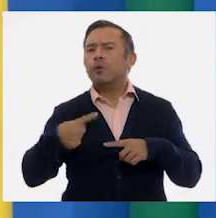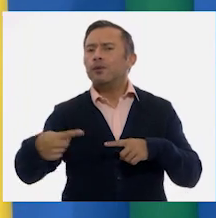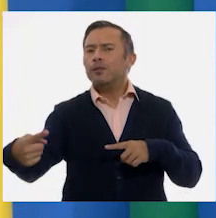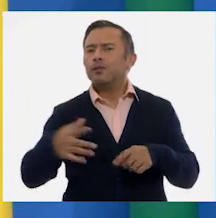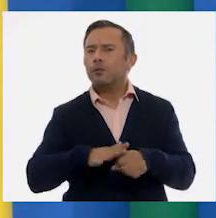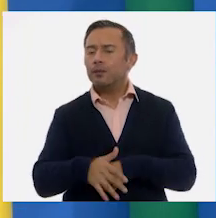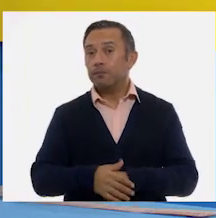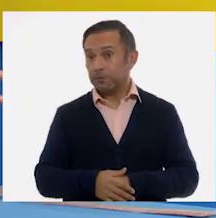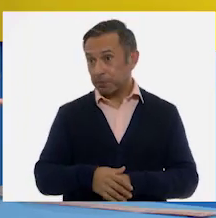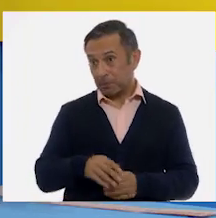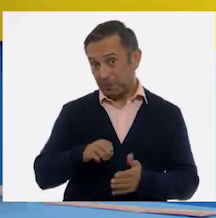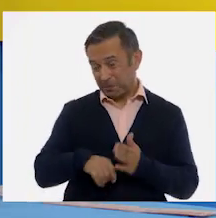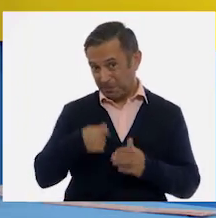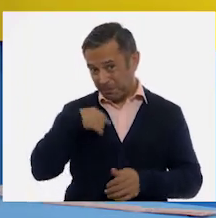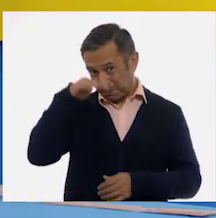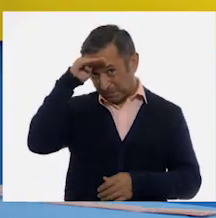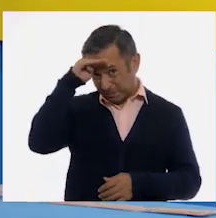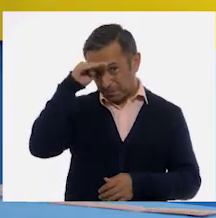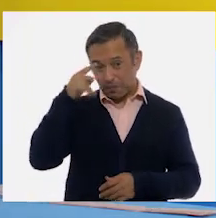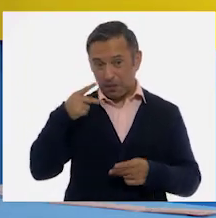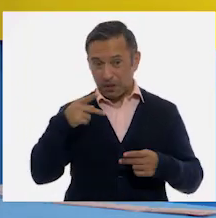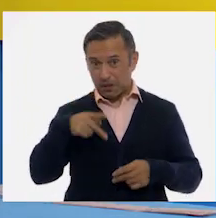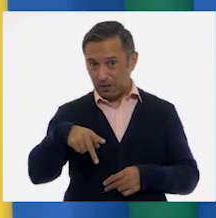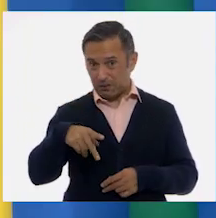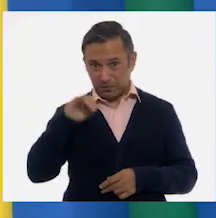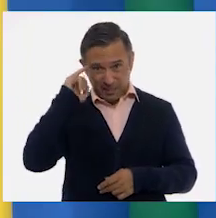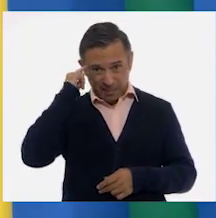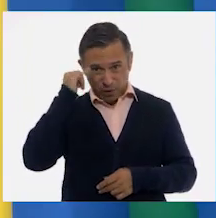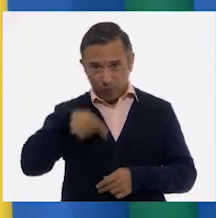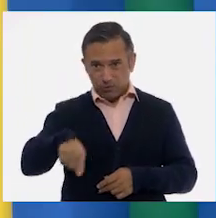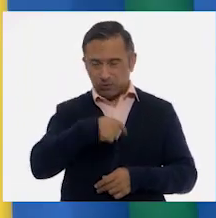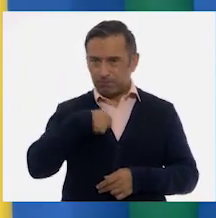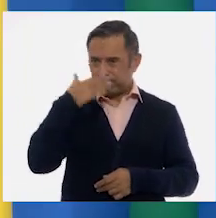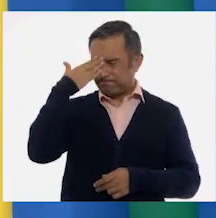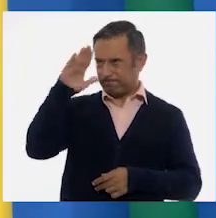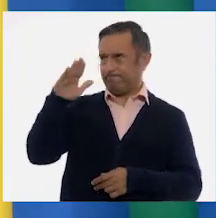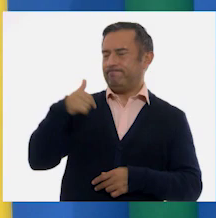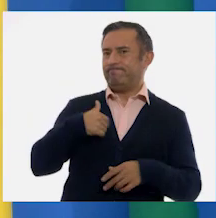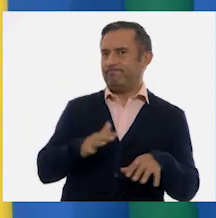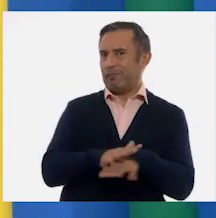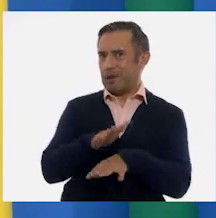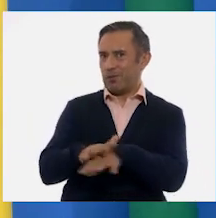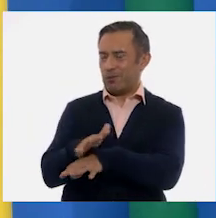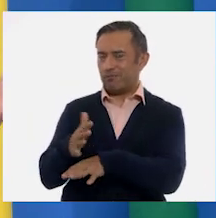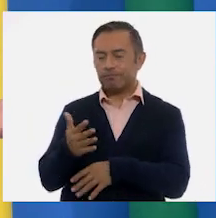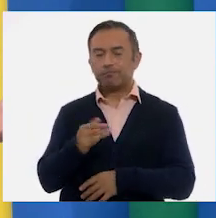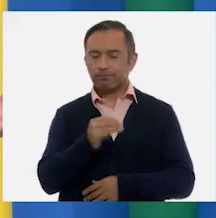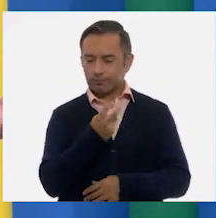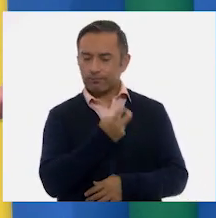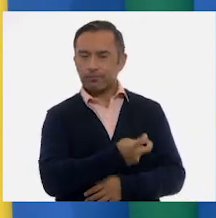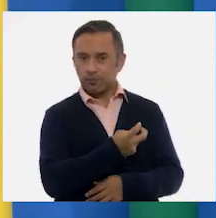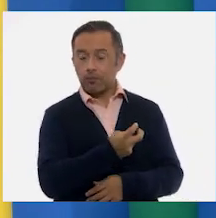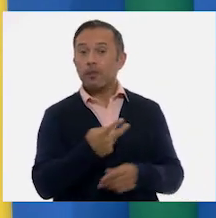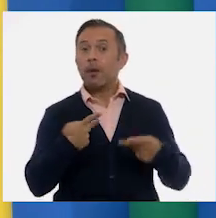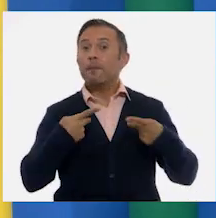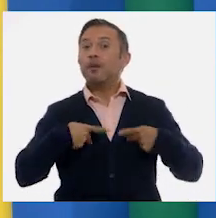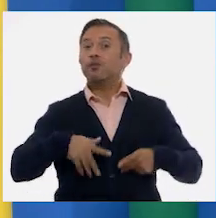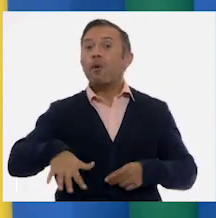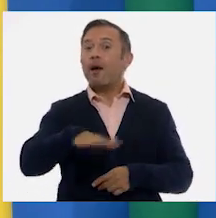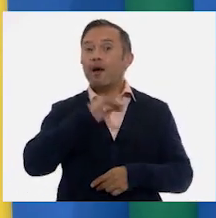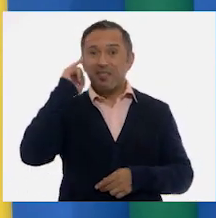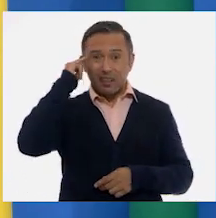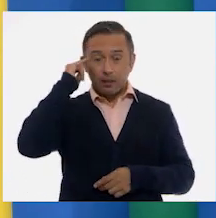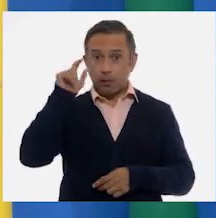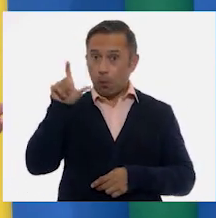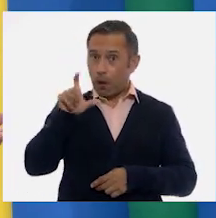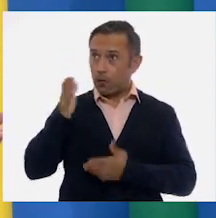los indígenas, pues hubo muchos cambios, ¿no? Estás en lo correcto. La vida de los indígenas se vio transformada a raíz de la conquista